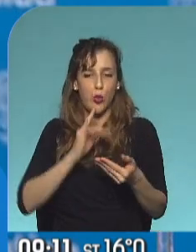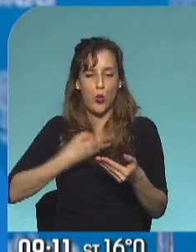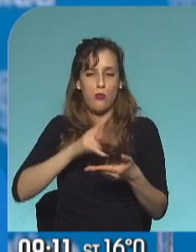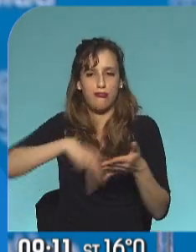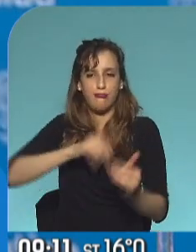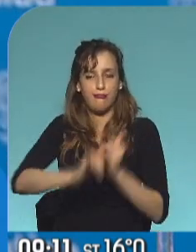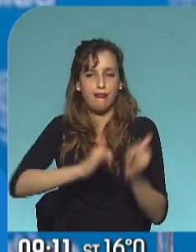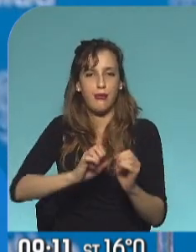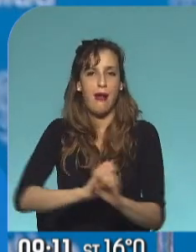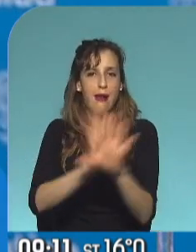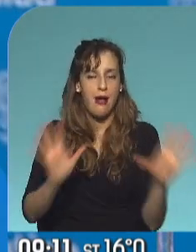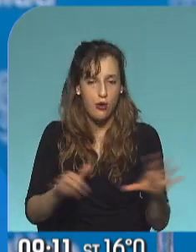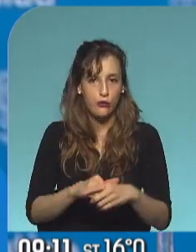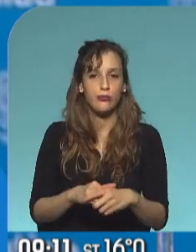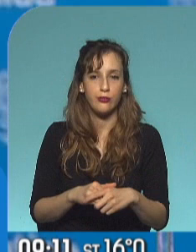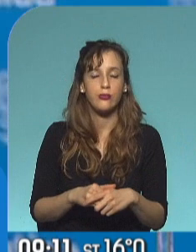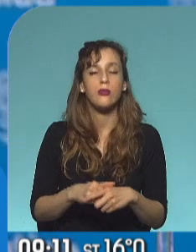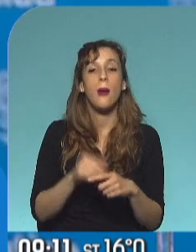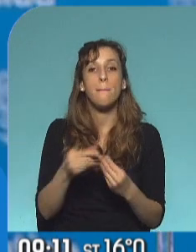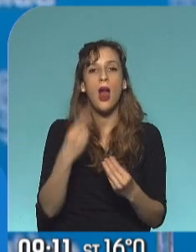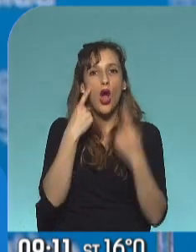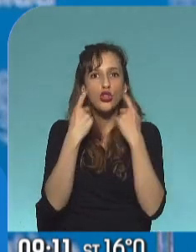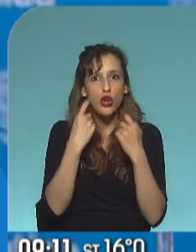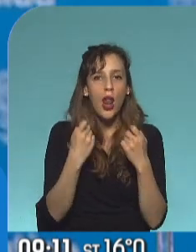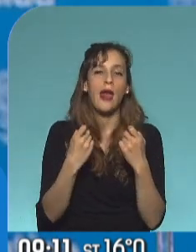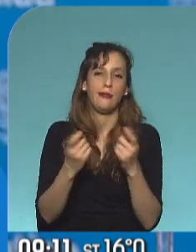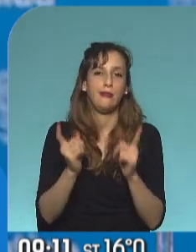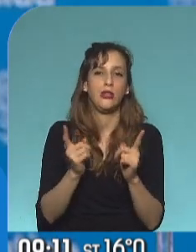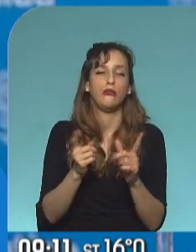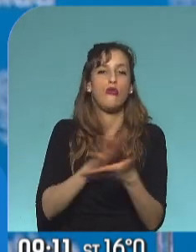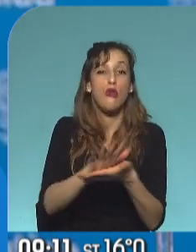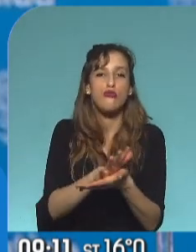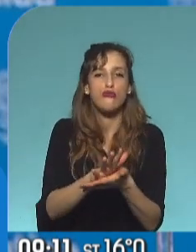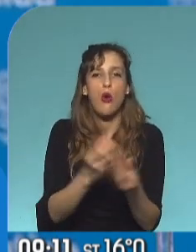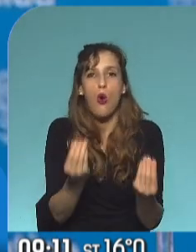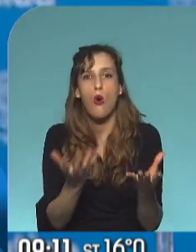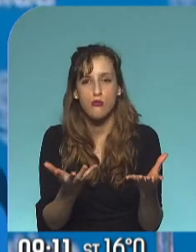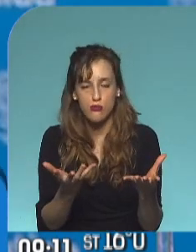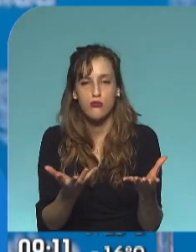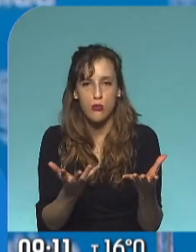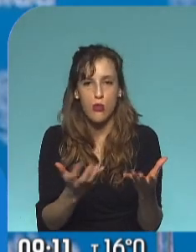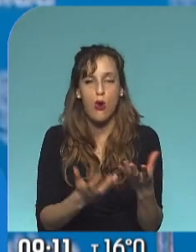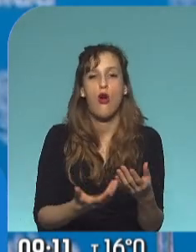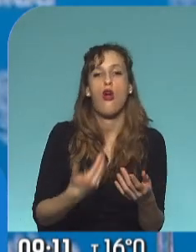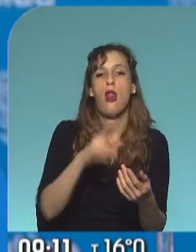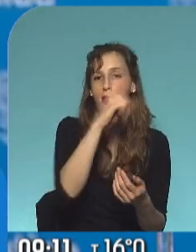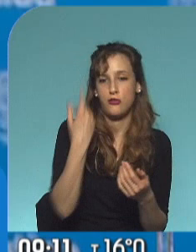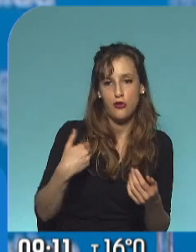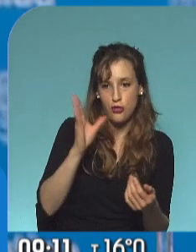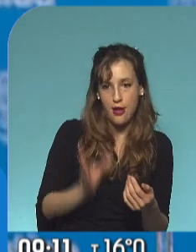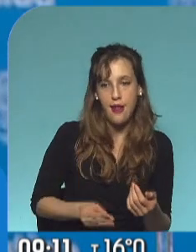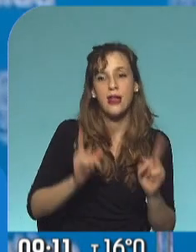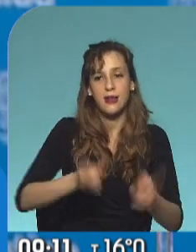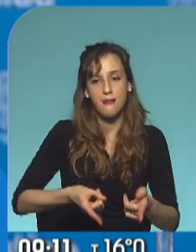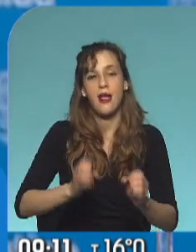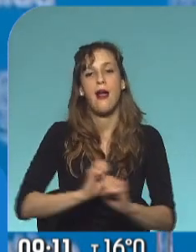de vigilancia en salud para poder monitorear el avance del plan de respuesta al coronavirus a nivel nacional e informar a la comunidad